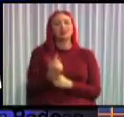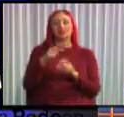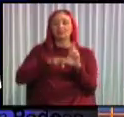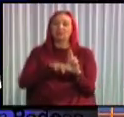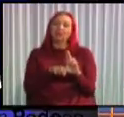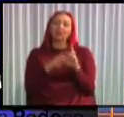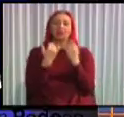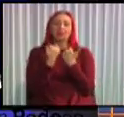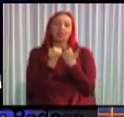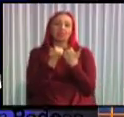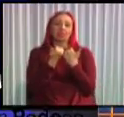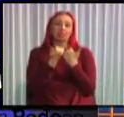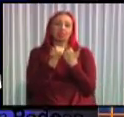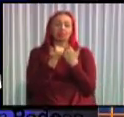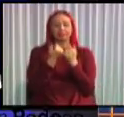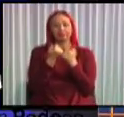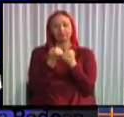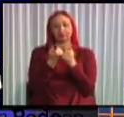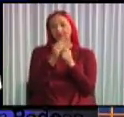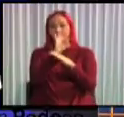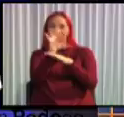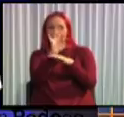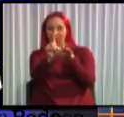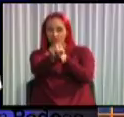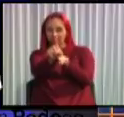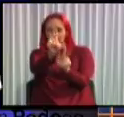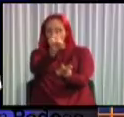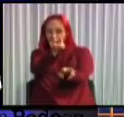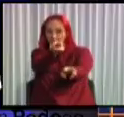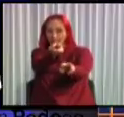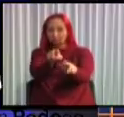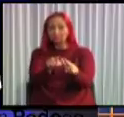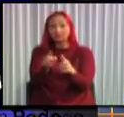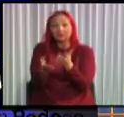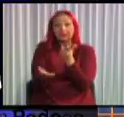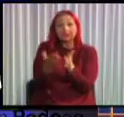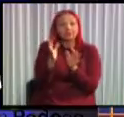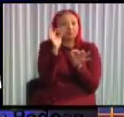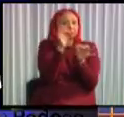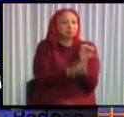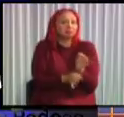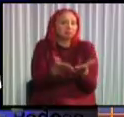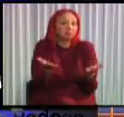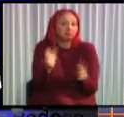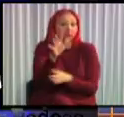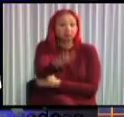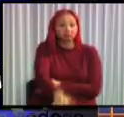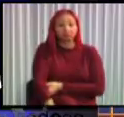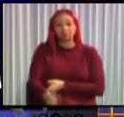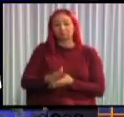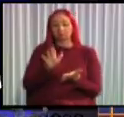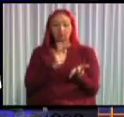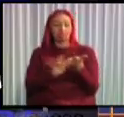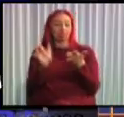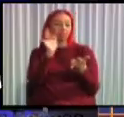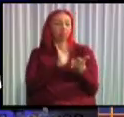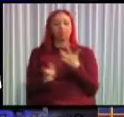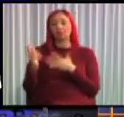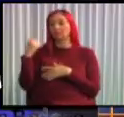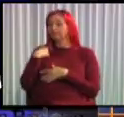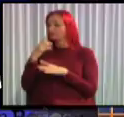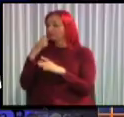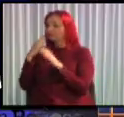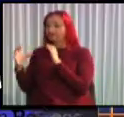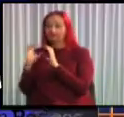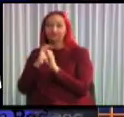un teléfono así, frente a la pantalla de un televisor o simple y sencillamente con su tablet. Casi no se